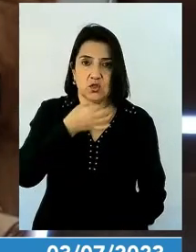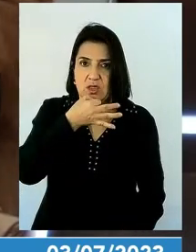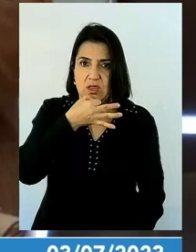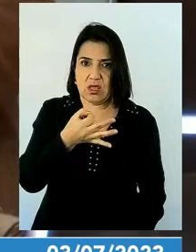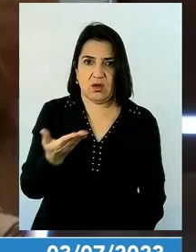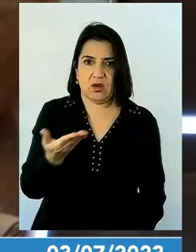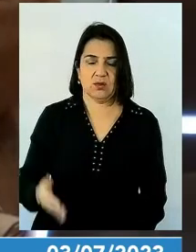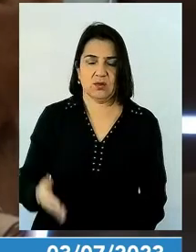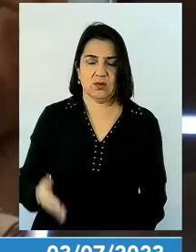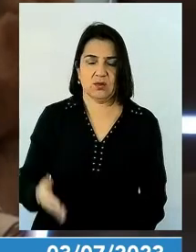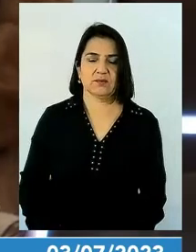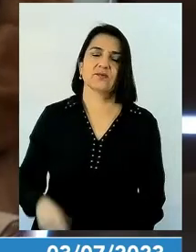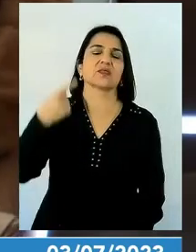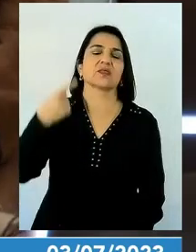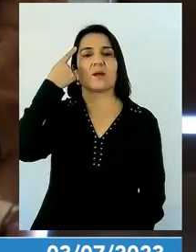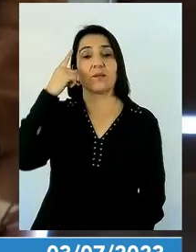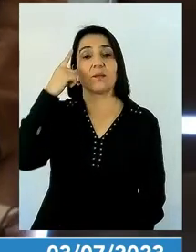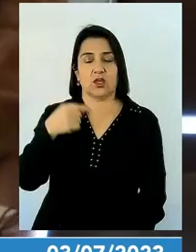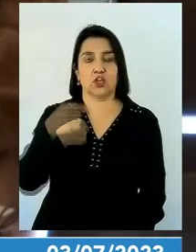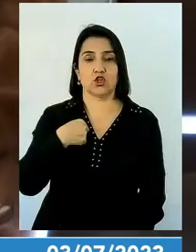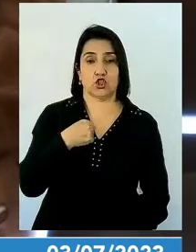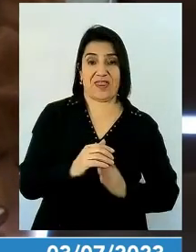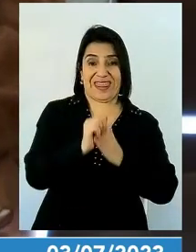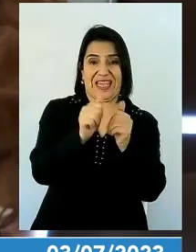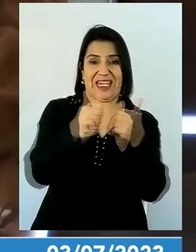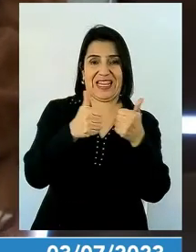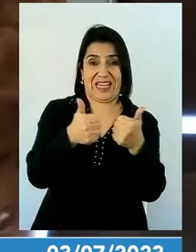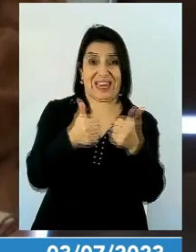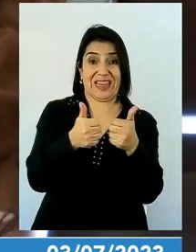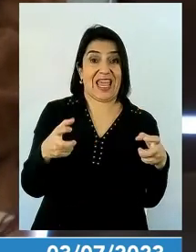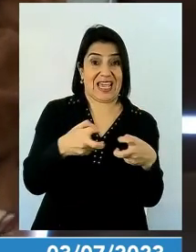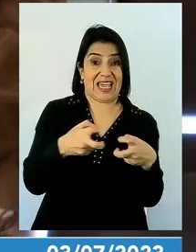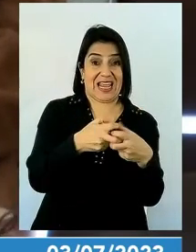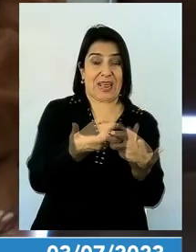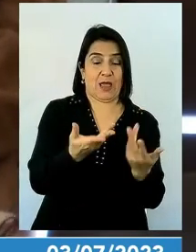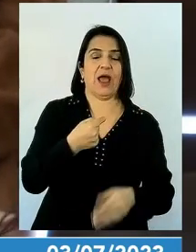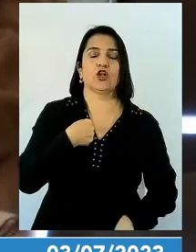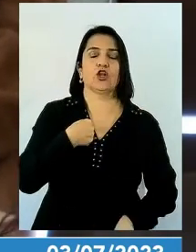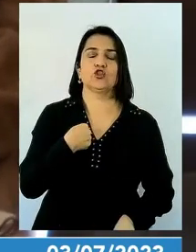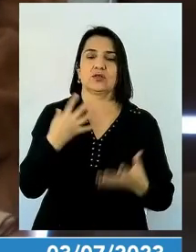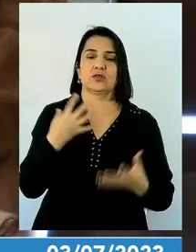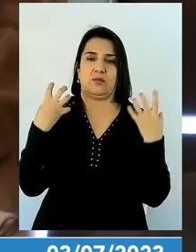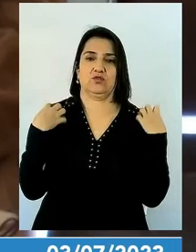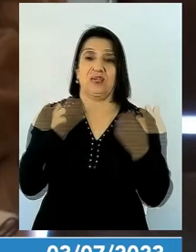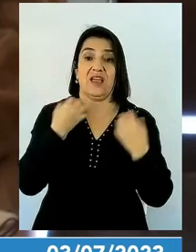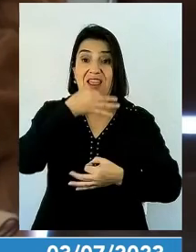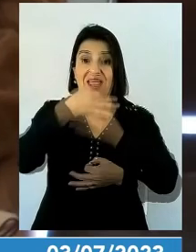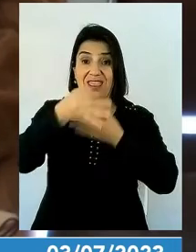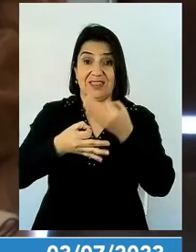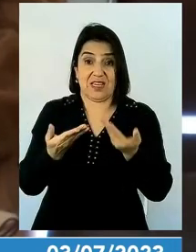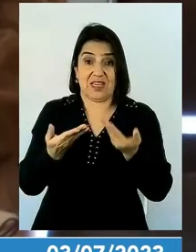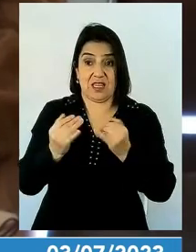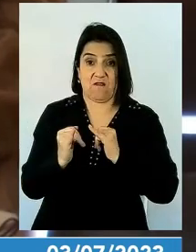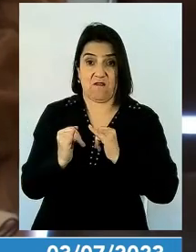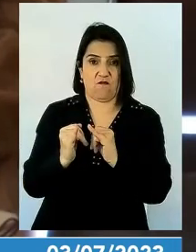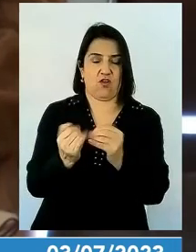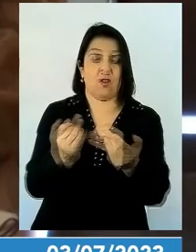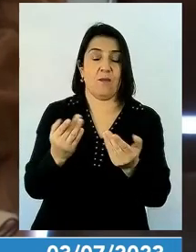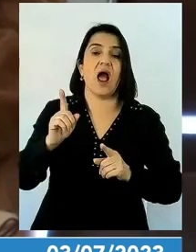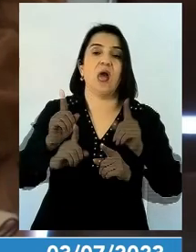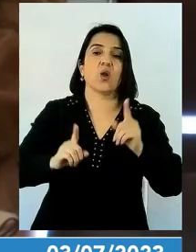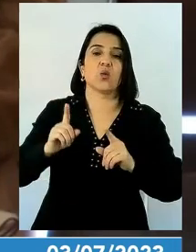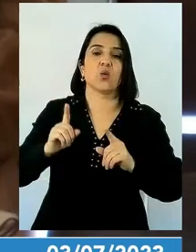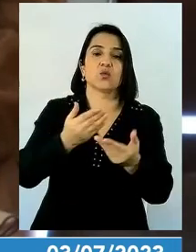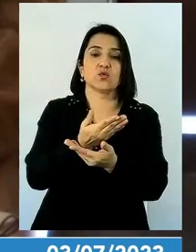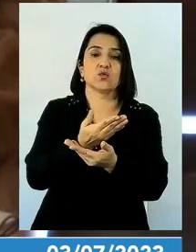dirigente gremial me corresponde a mí hacerles saber esto, porque a lo mejor algunos de ustedes nunca se imaginaron que era